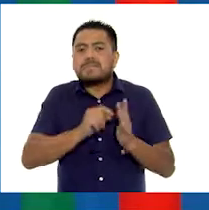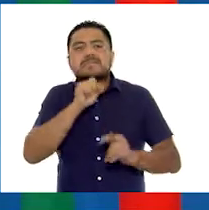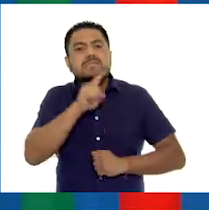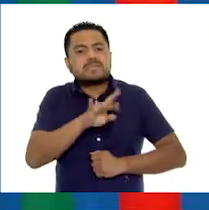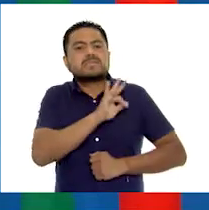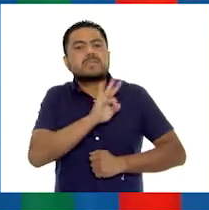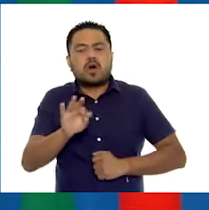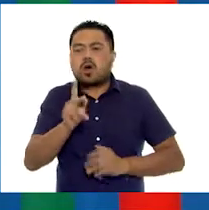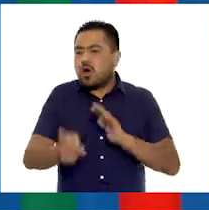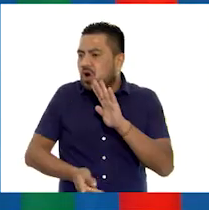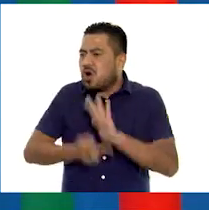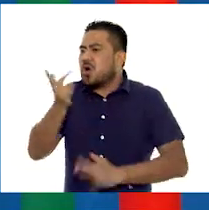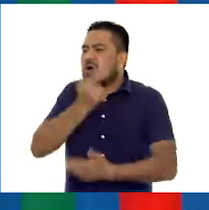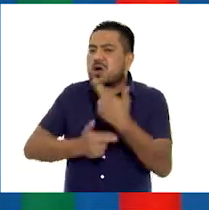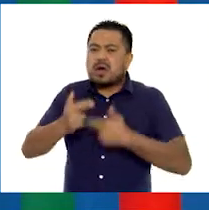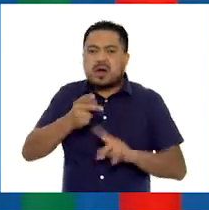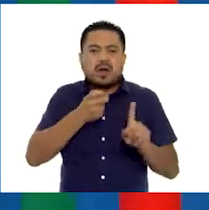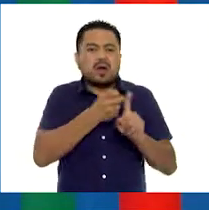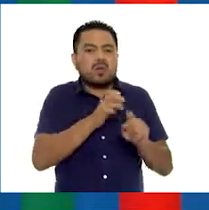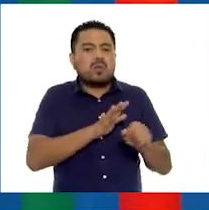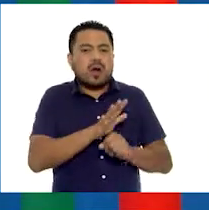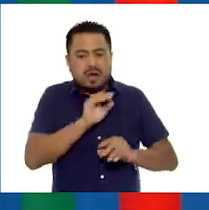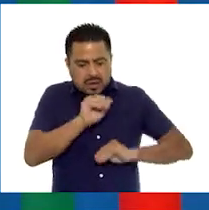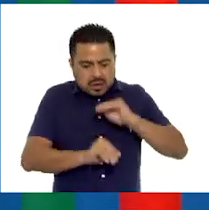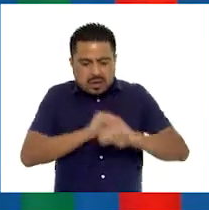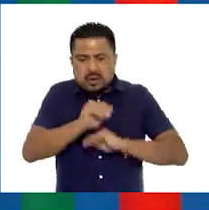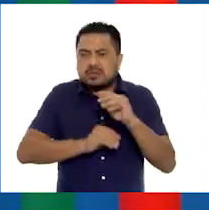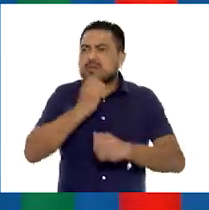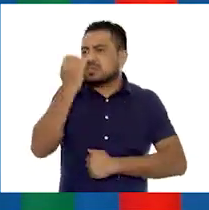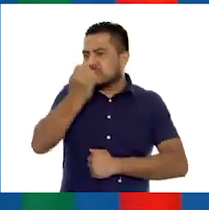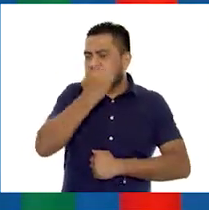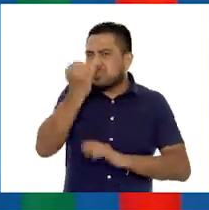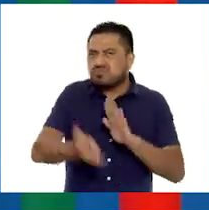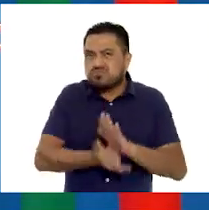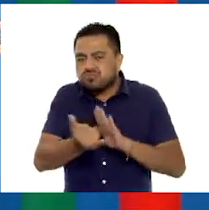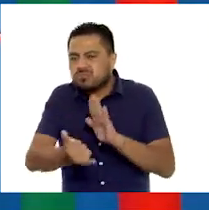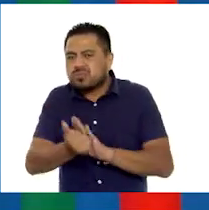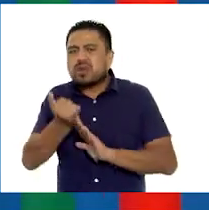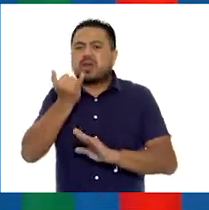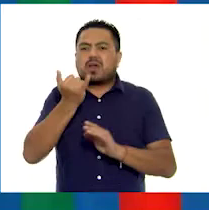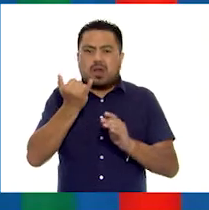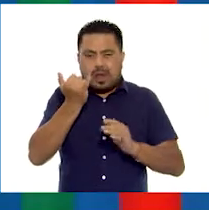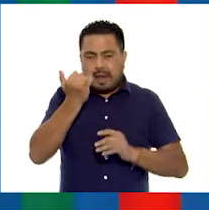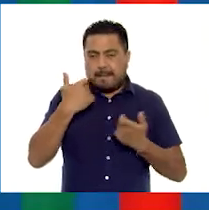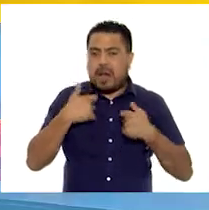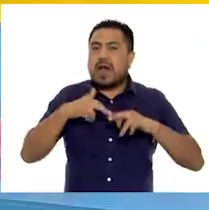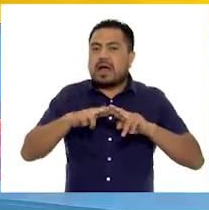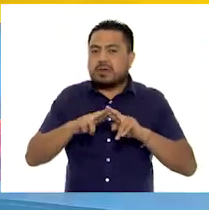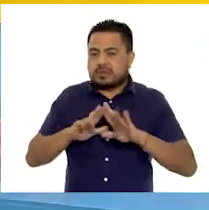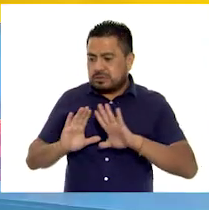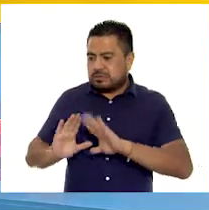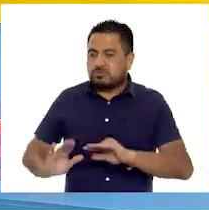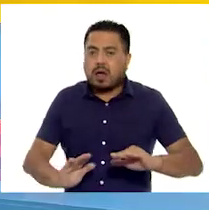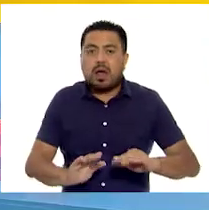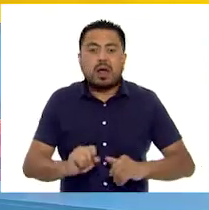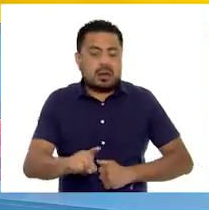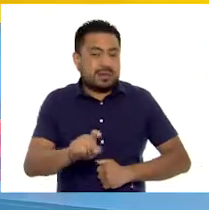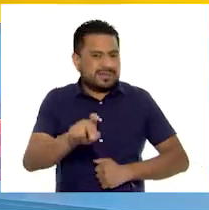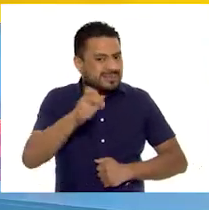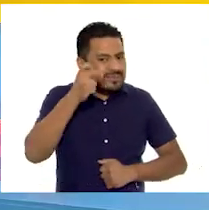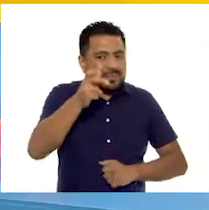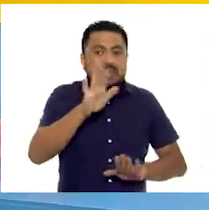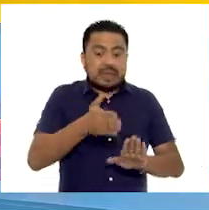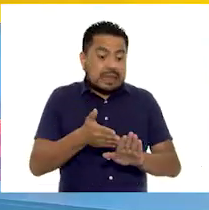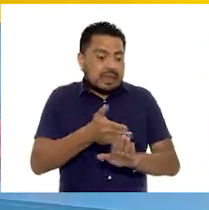pudiera volver realidad a través de la construcción de escuelas y de la formación de maestros correcto exacto pero antes